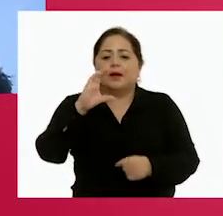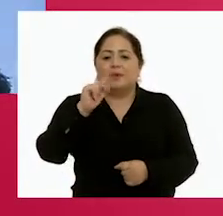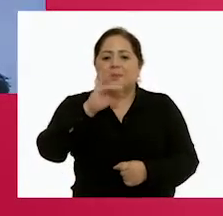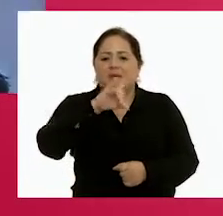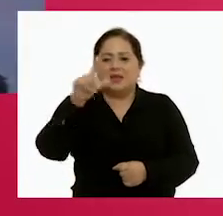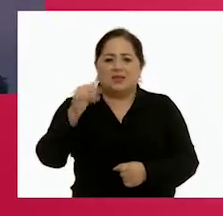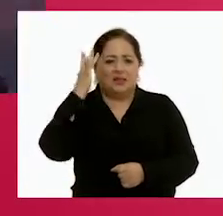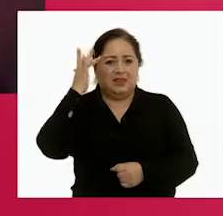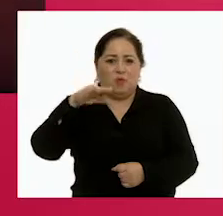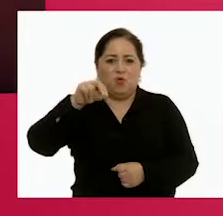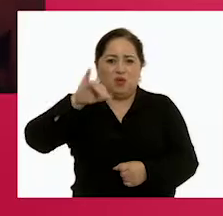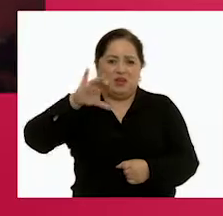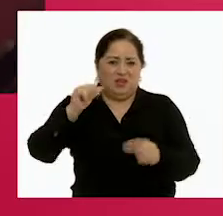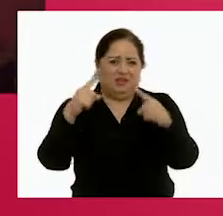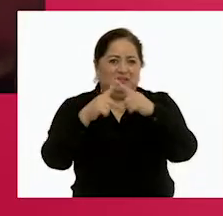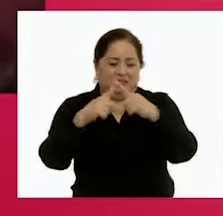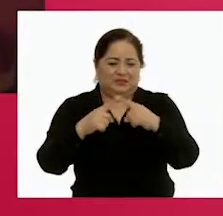Santa Mónica,